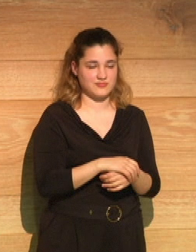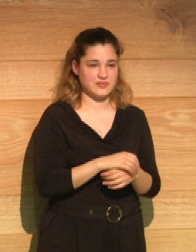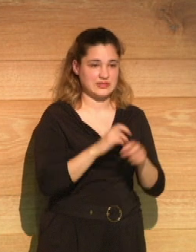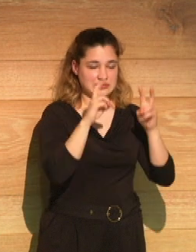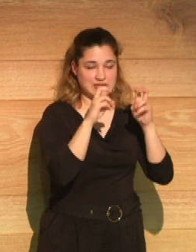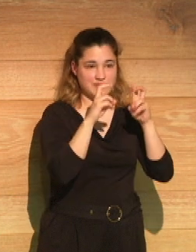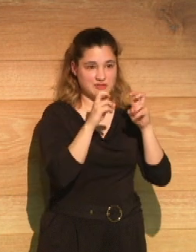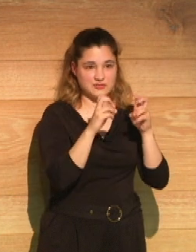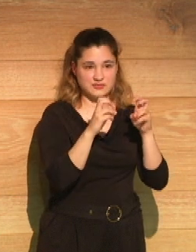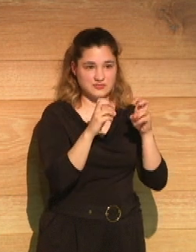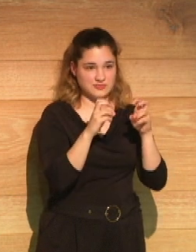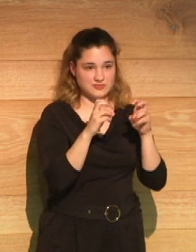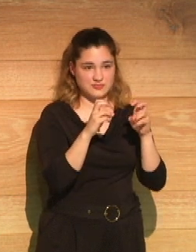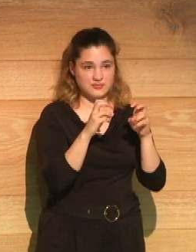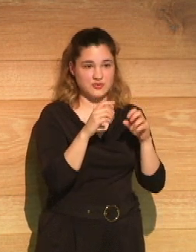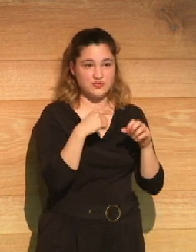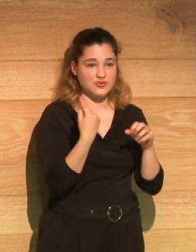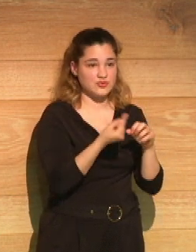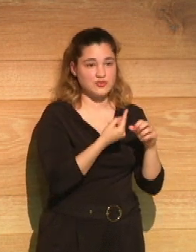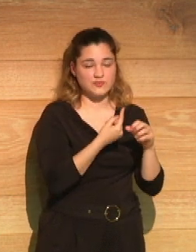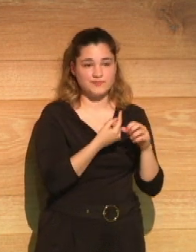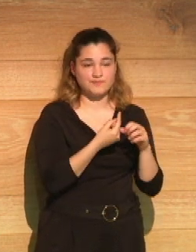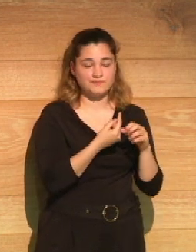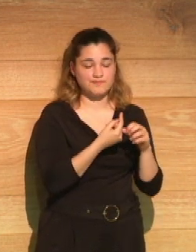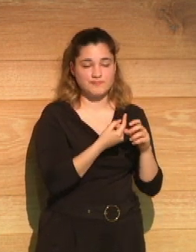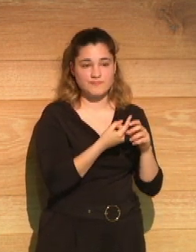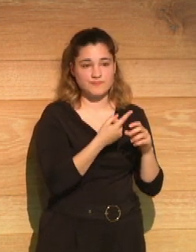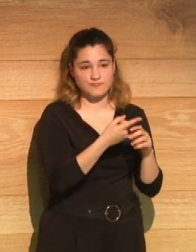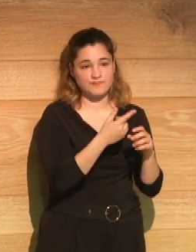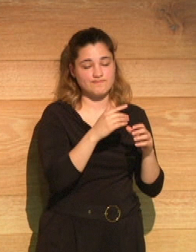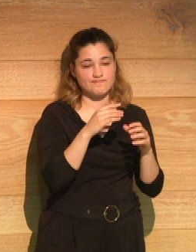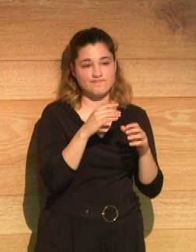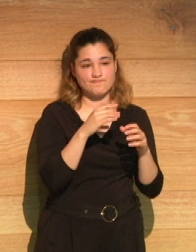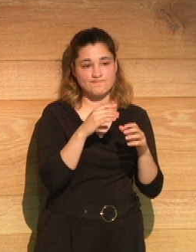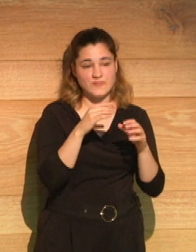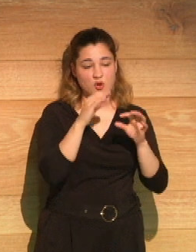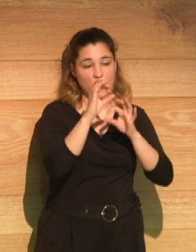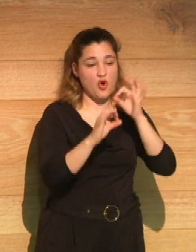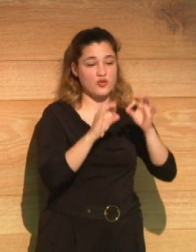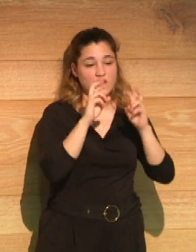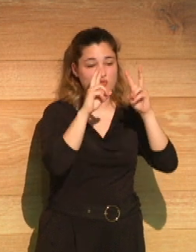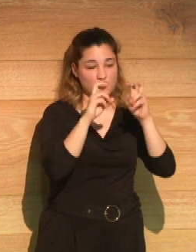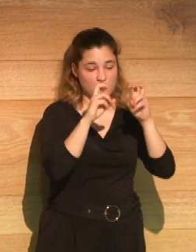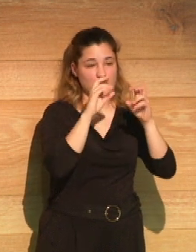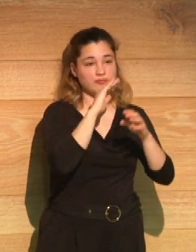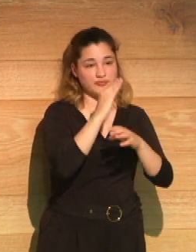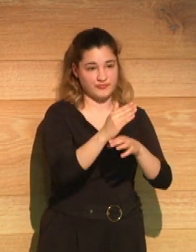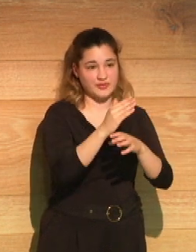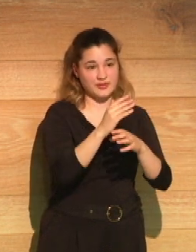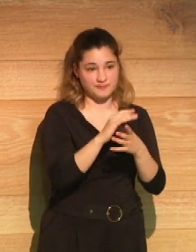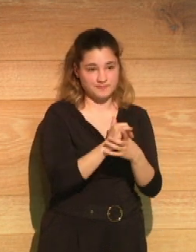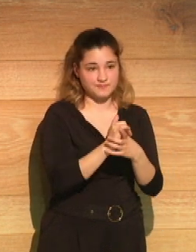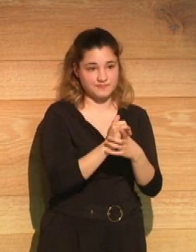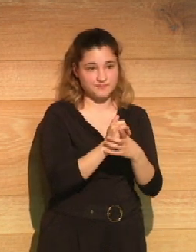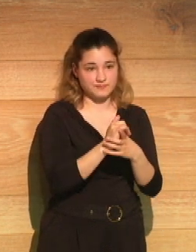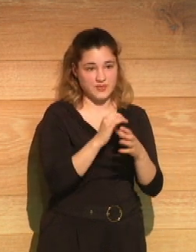que definitivamente están provocando un nuevo orden en nuestro público y en